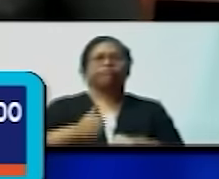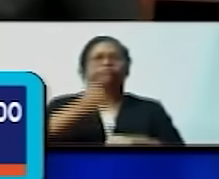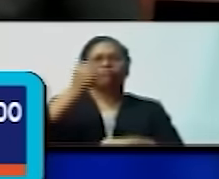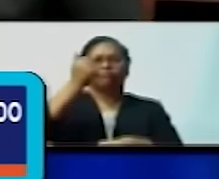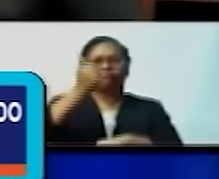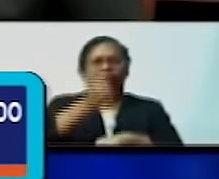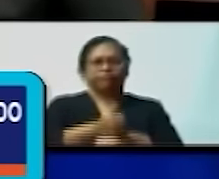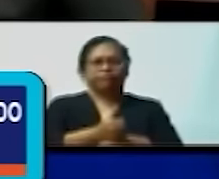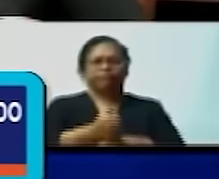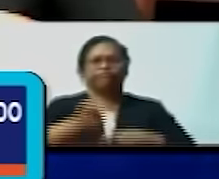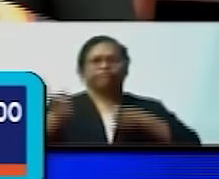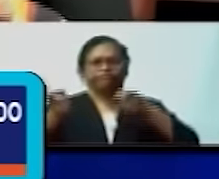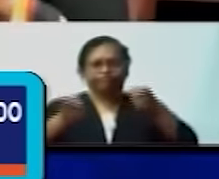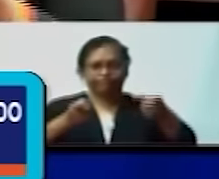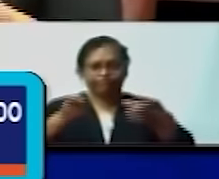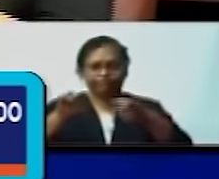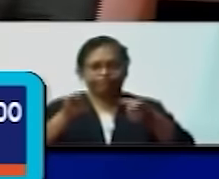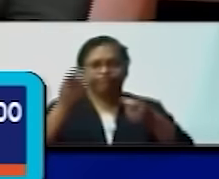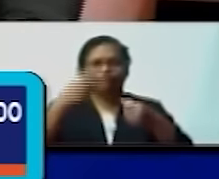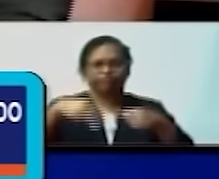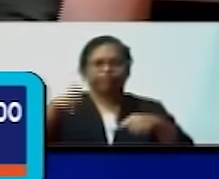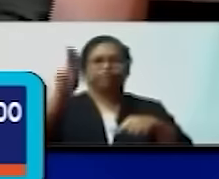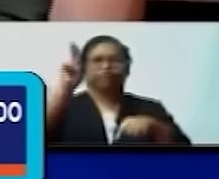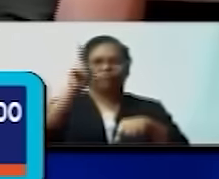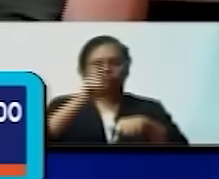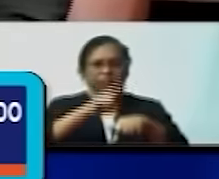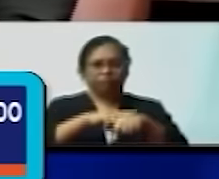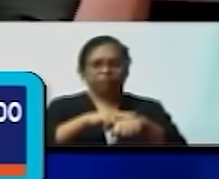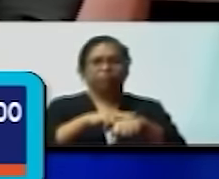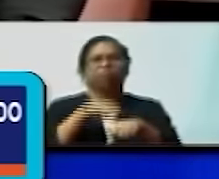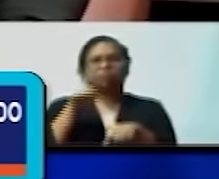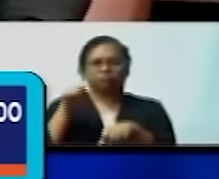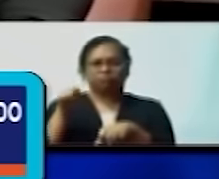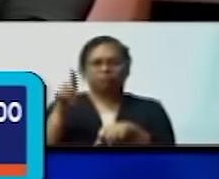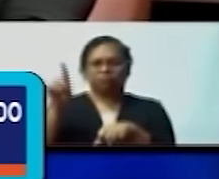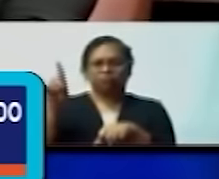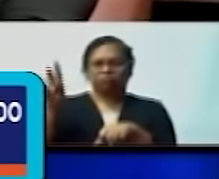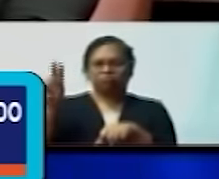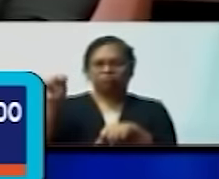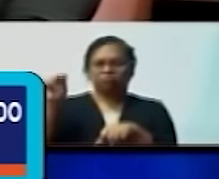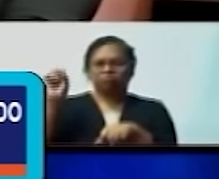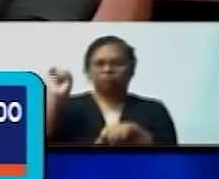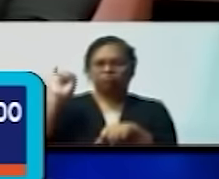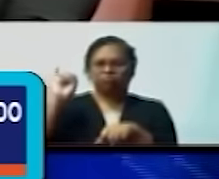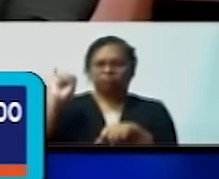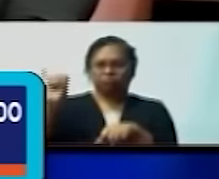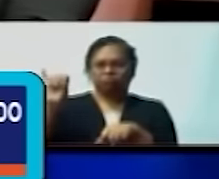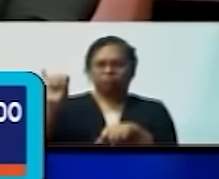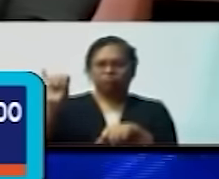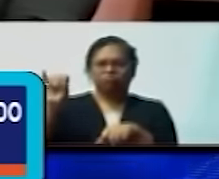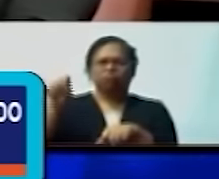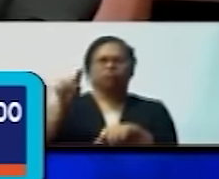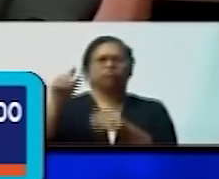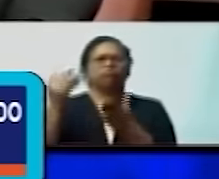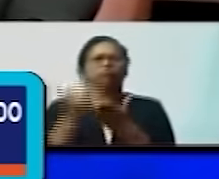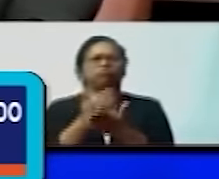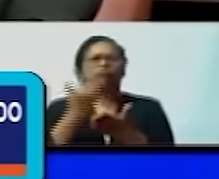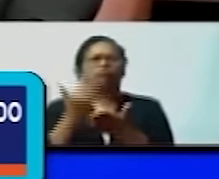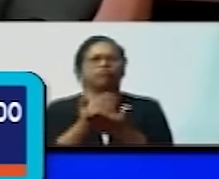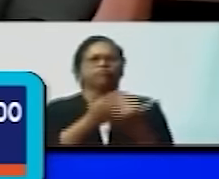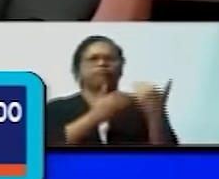Dirección Nacional de Inteligencia. ¿Cuáles funciones tendrá la nueva institución?